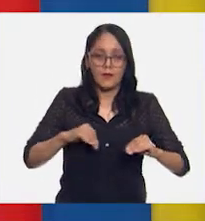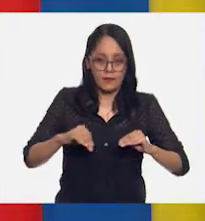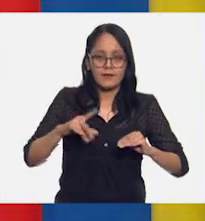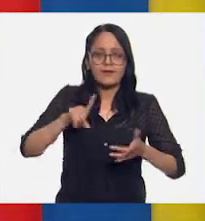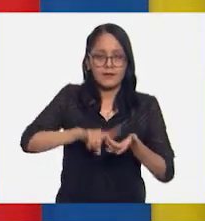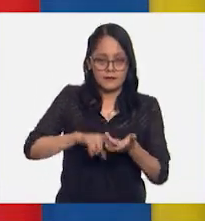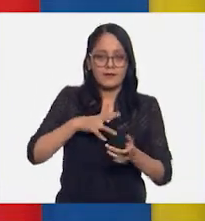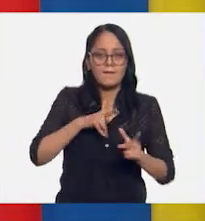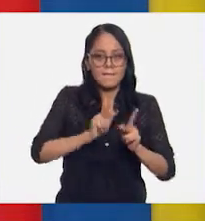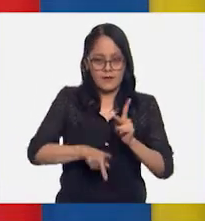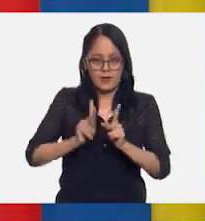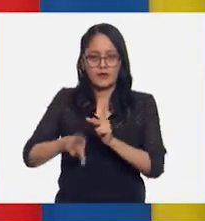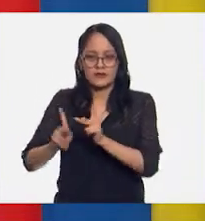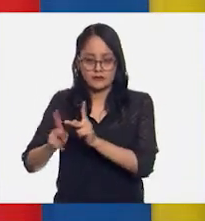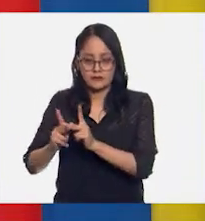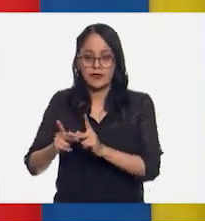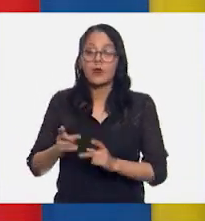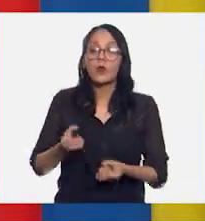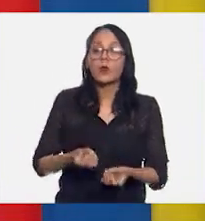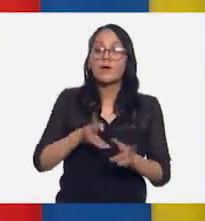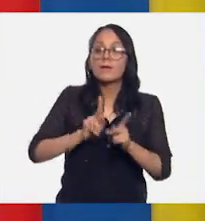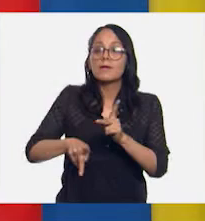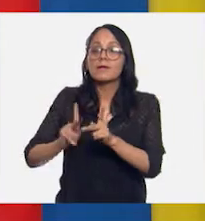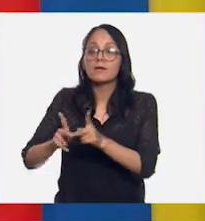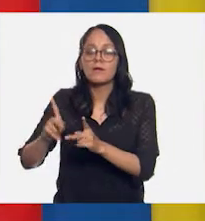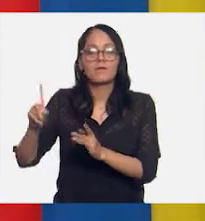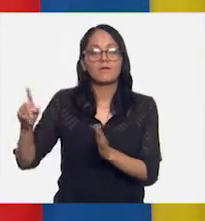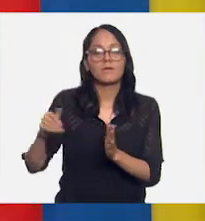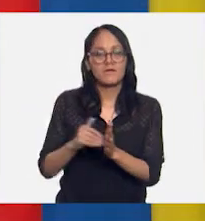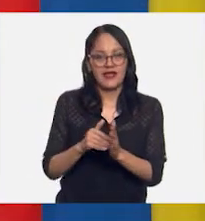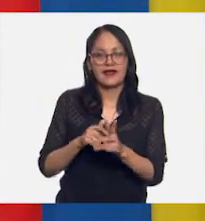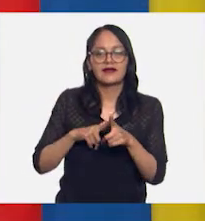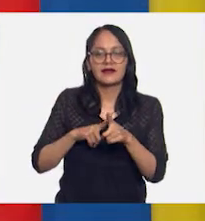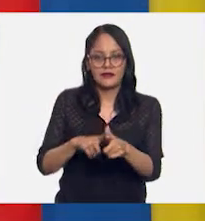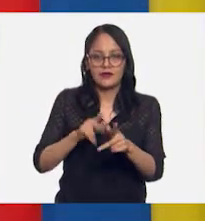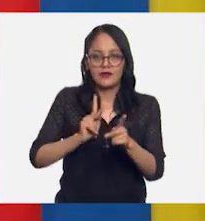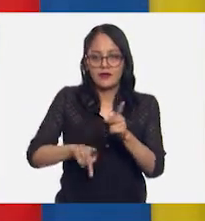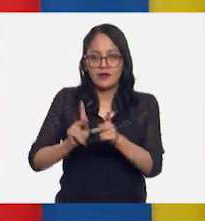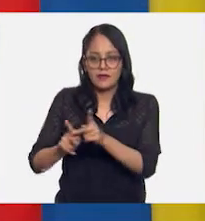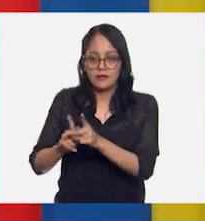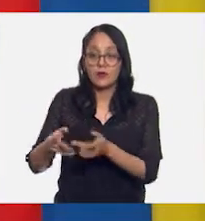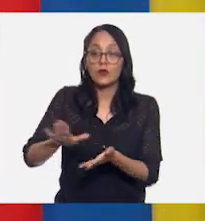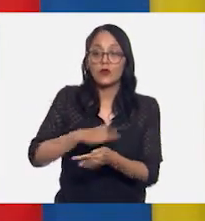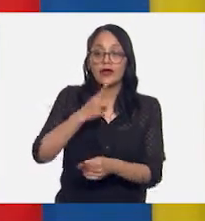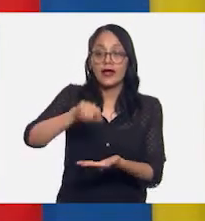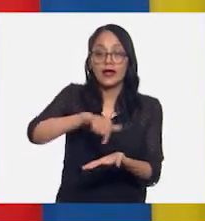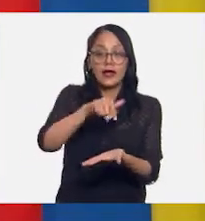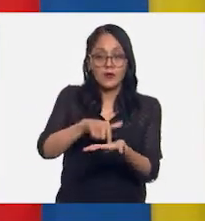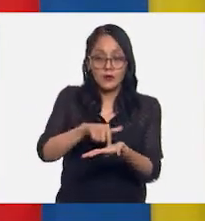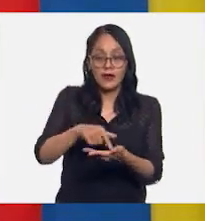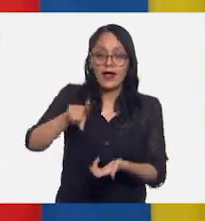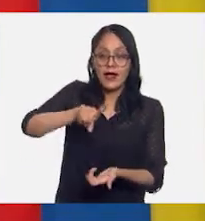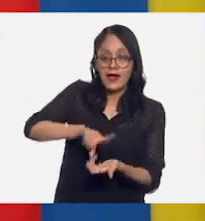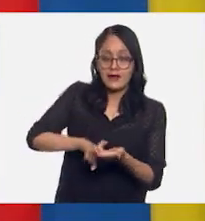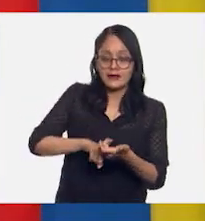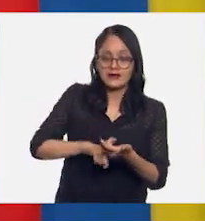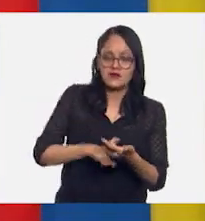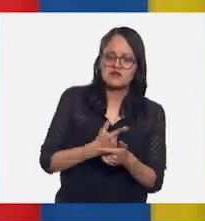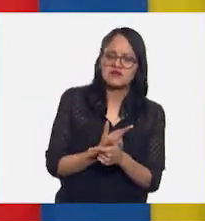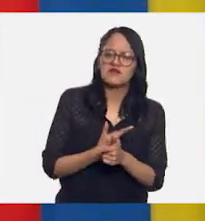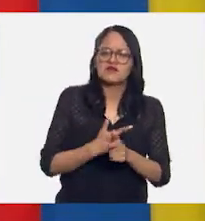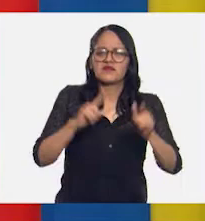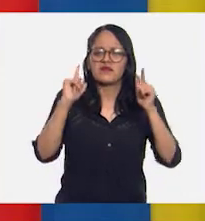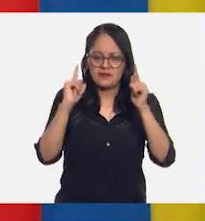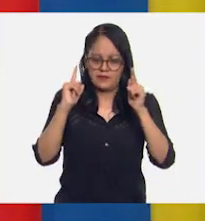pausas, las 1000 pausas continuas, por llevarse a cabo en el espacio y el tiempo, liberada del vacío, instante